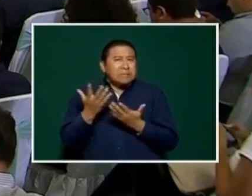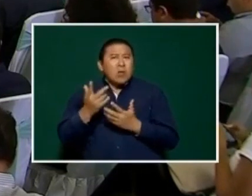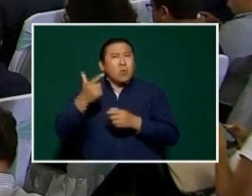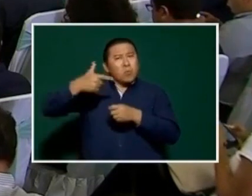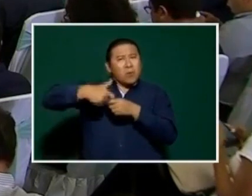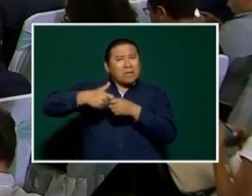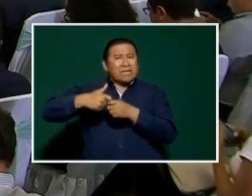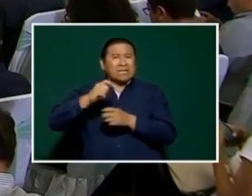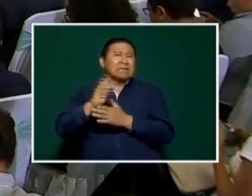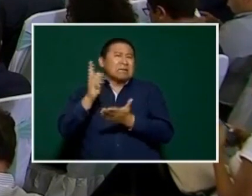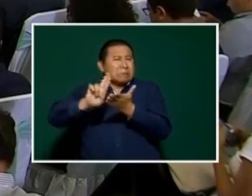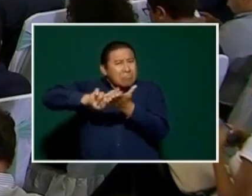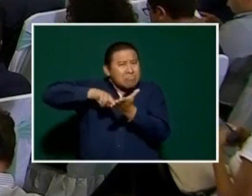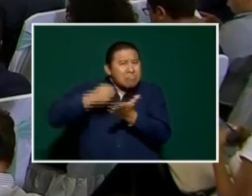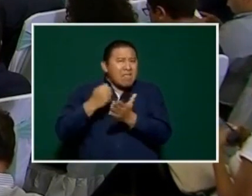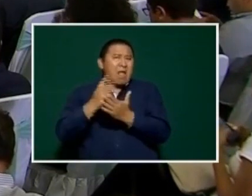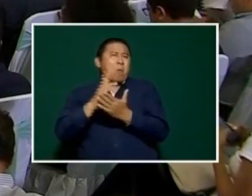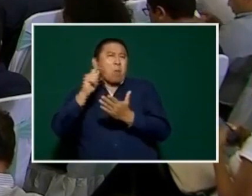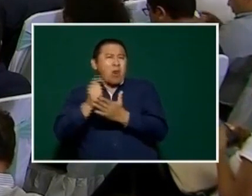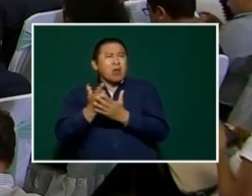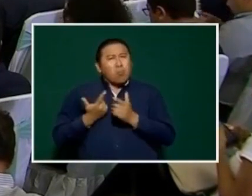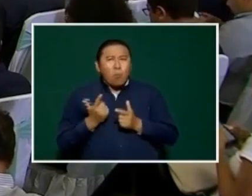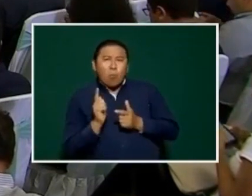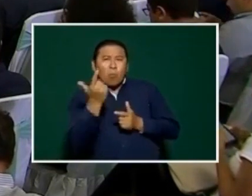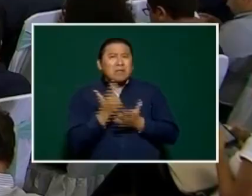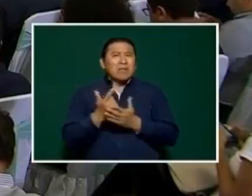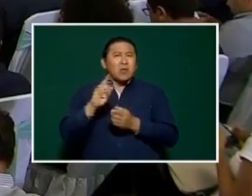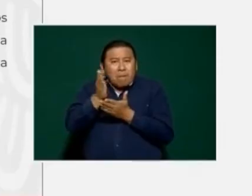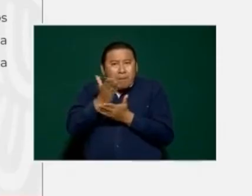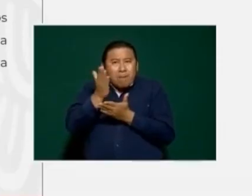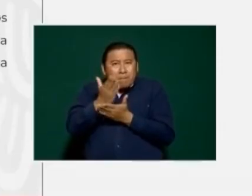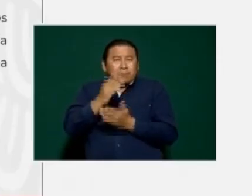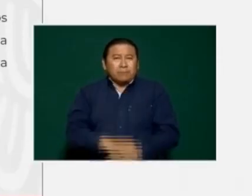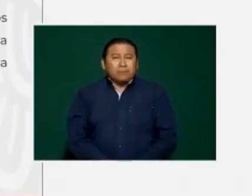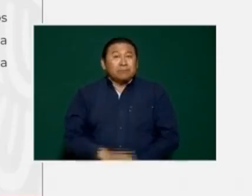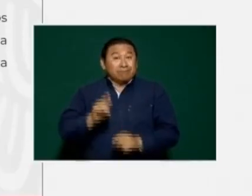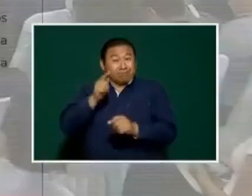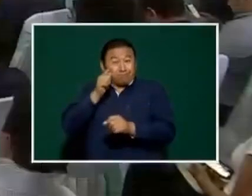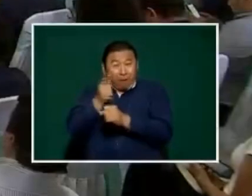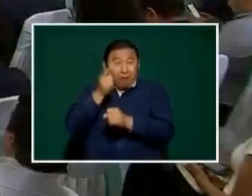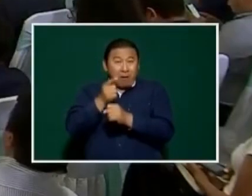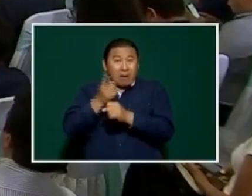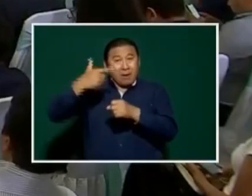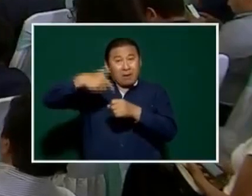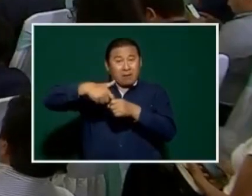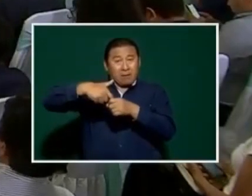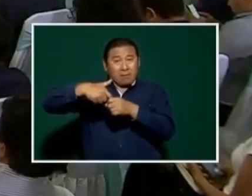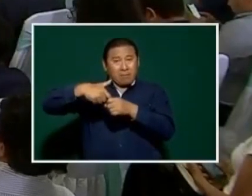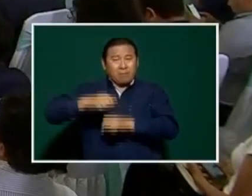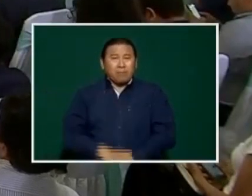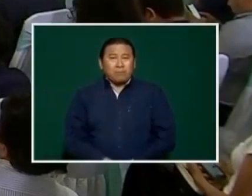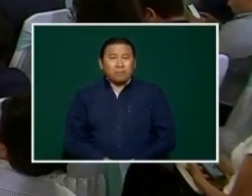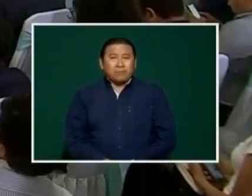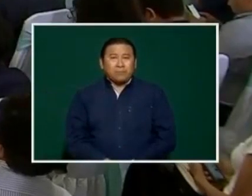en toda la república mexicana vamos a escuchar qué fue lo que señaló encontramos a la gasolinera que más